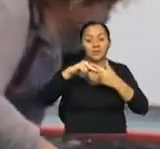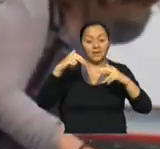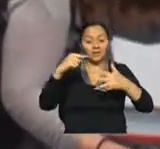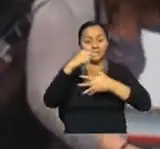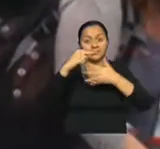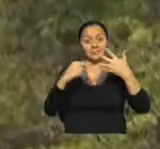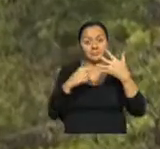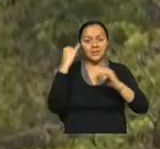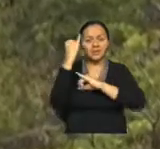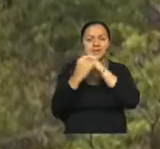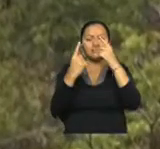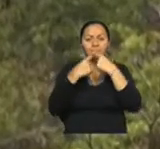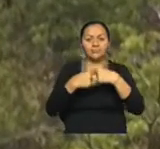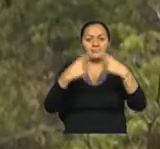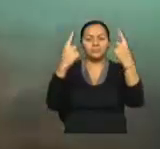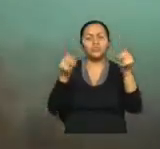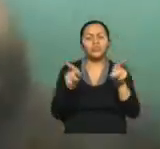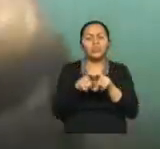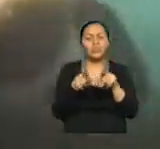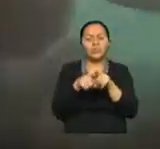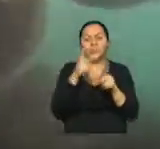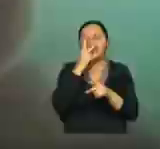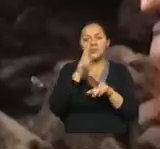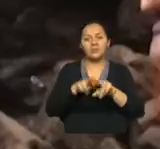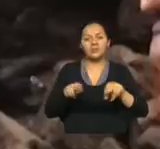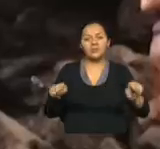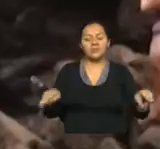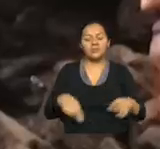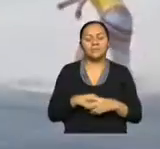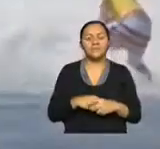a nivel internacional como un paraíso natural.